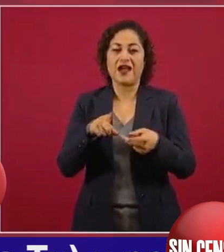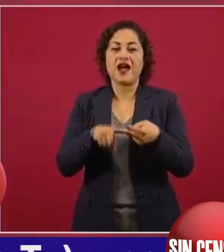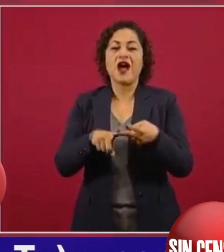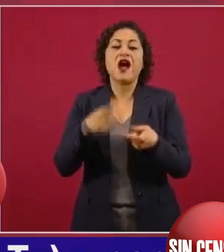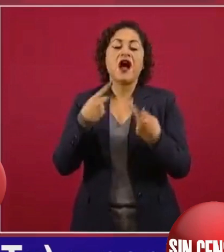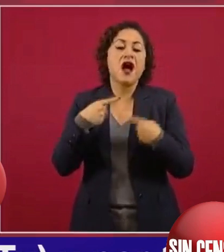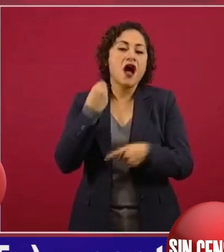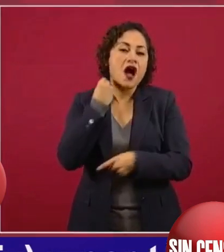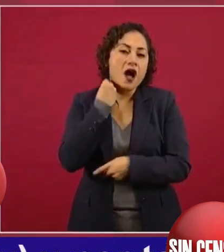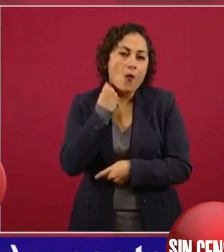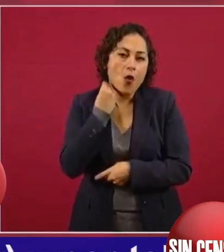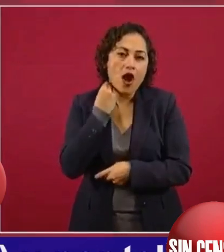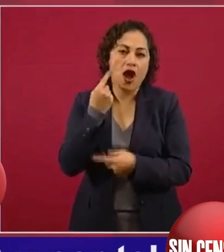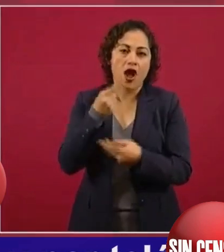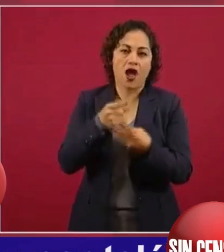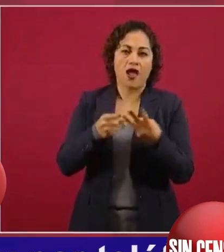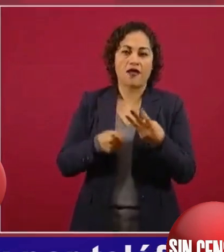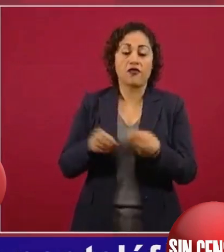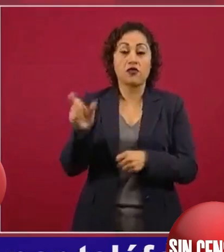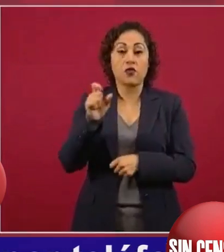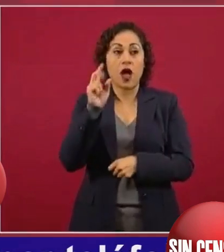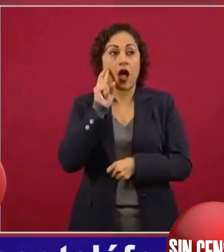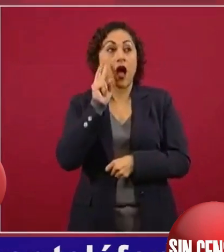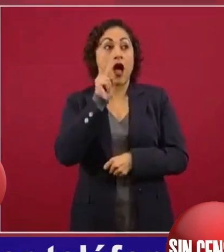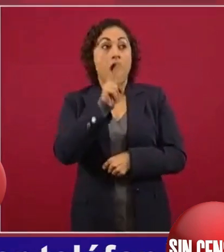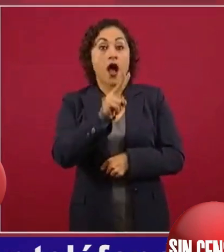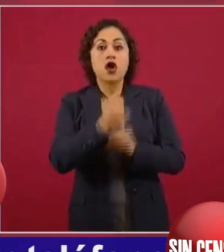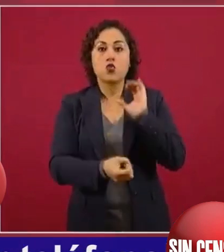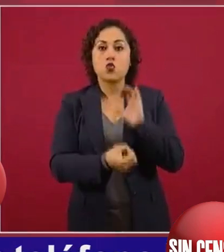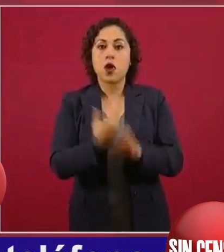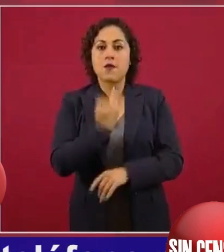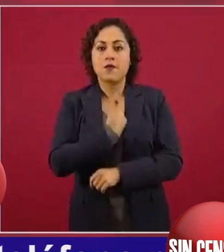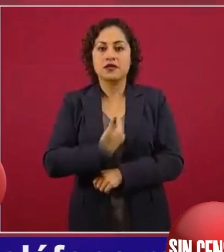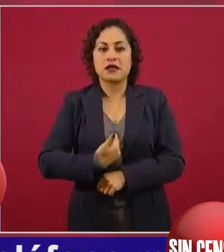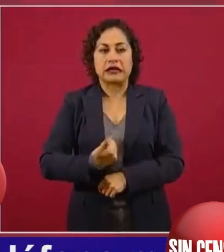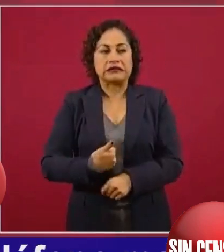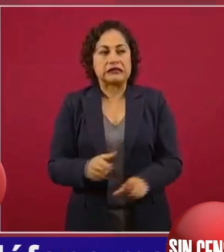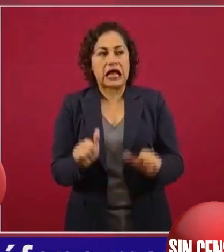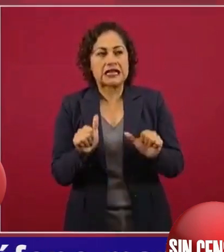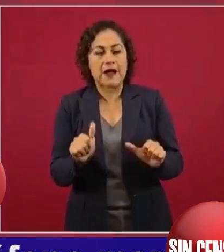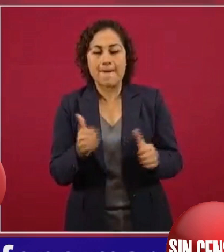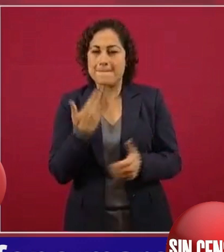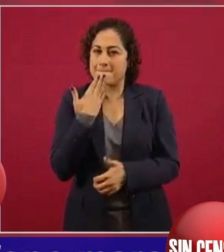tengo una palanca, ya tengo